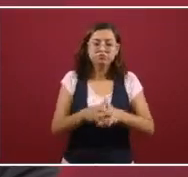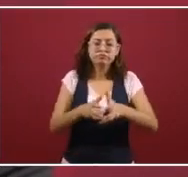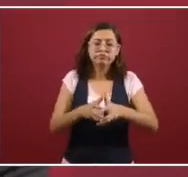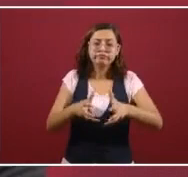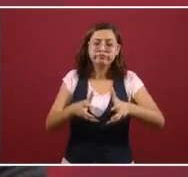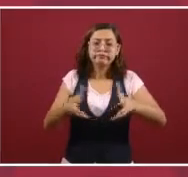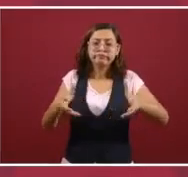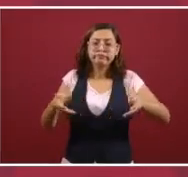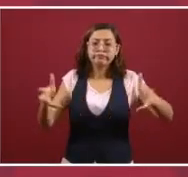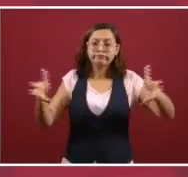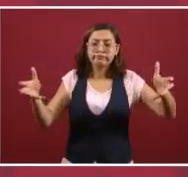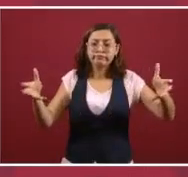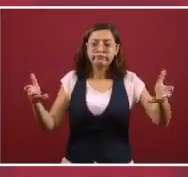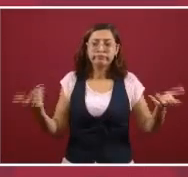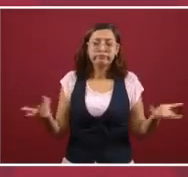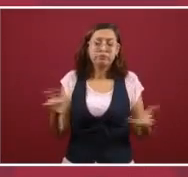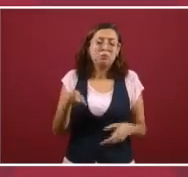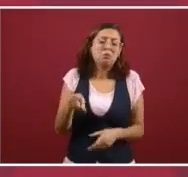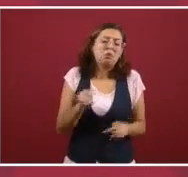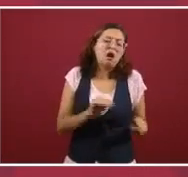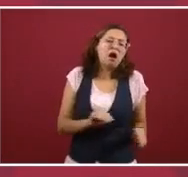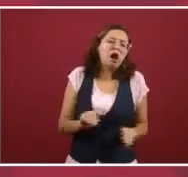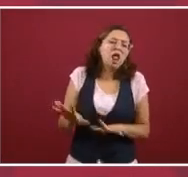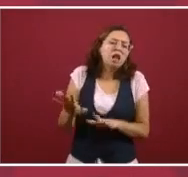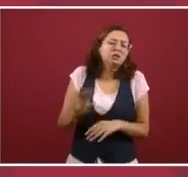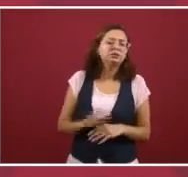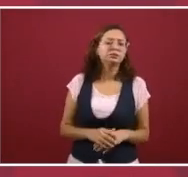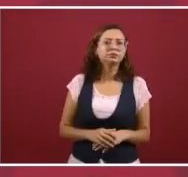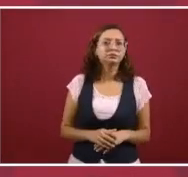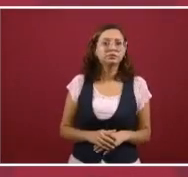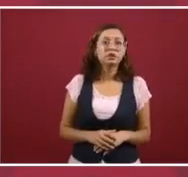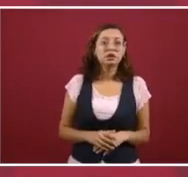No es echarle la culpa a los que se fueron,